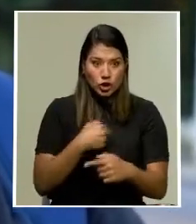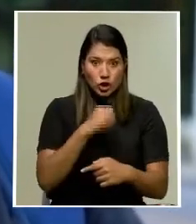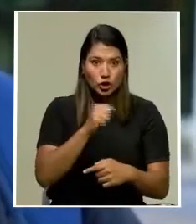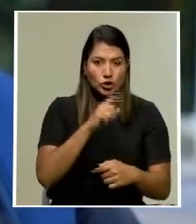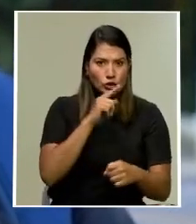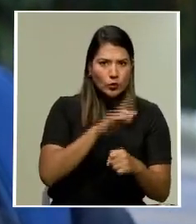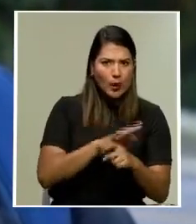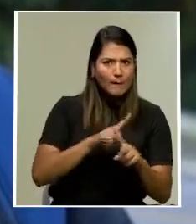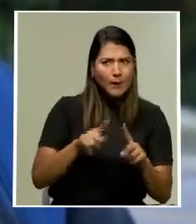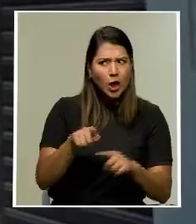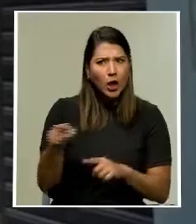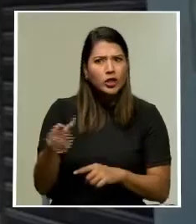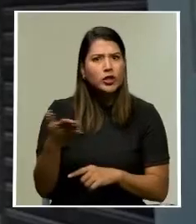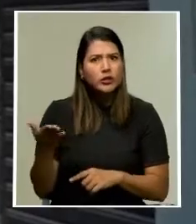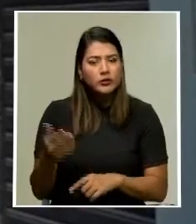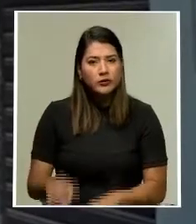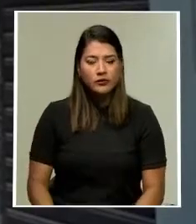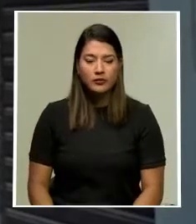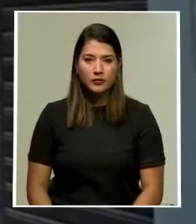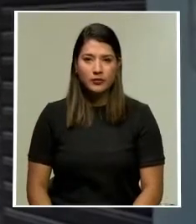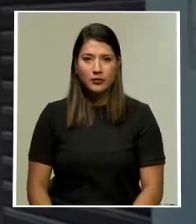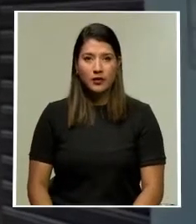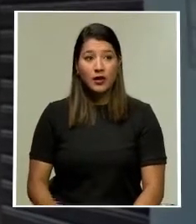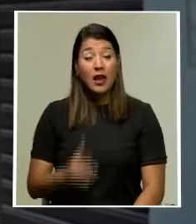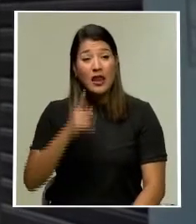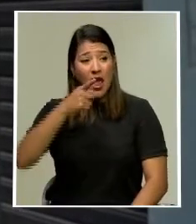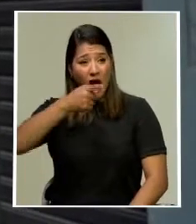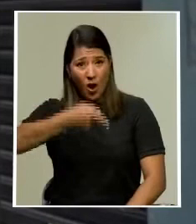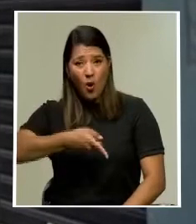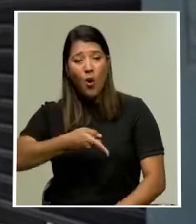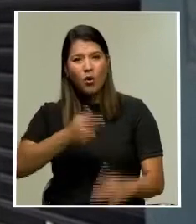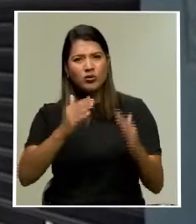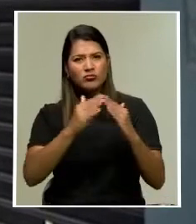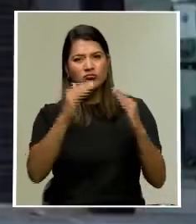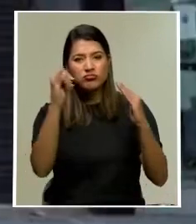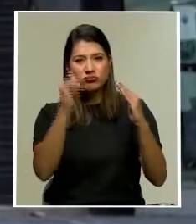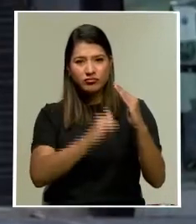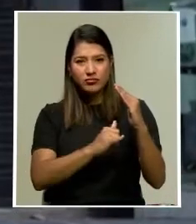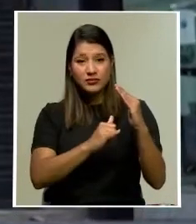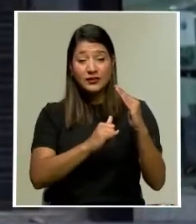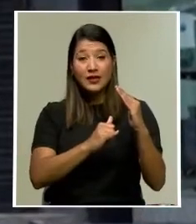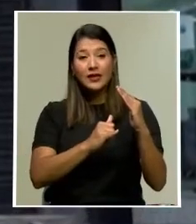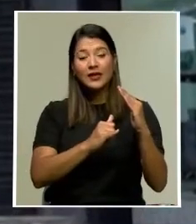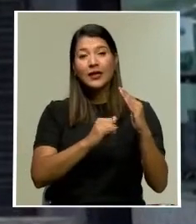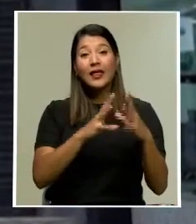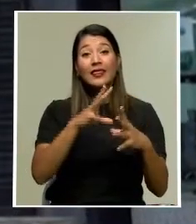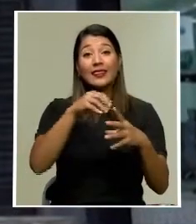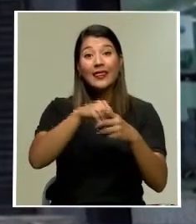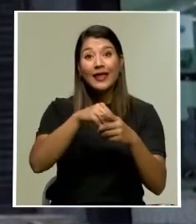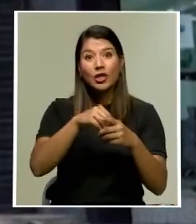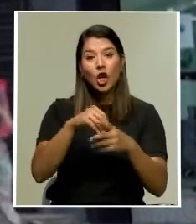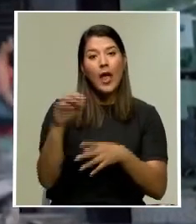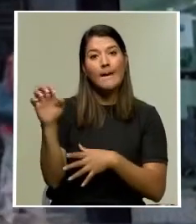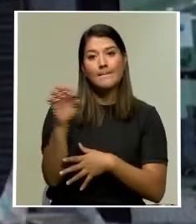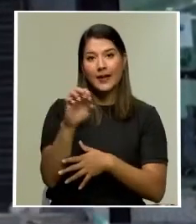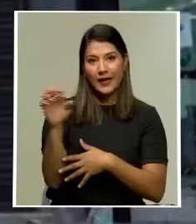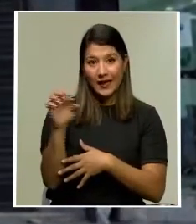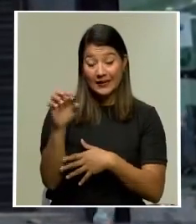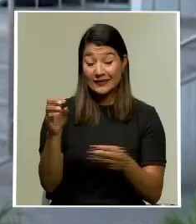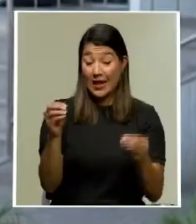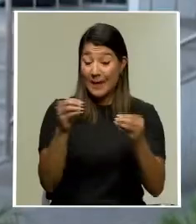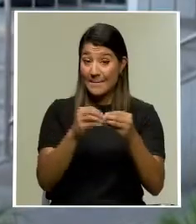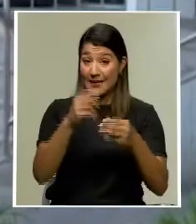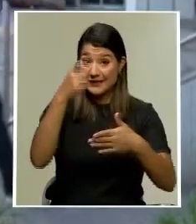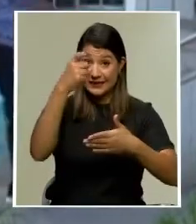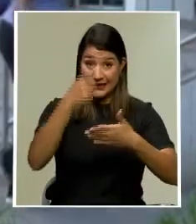los otros? La orden que confina a los residentes en sus casas se inscribe dentro de la fase de emergencia la más